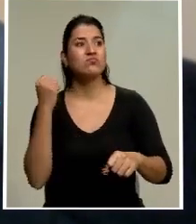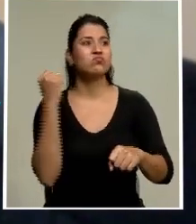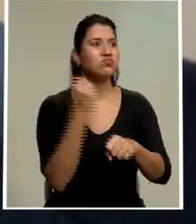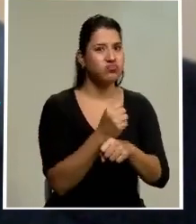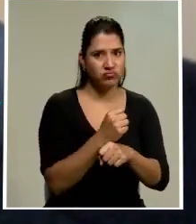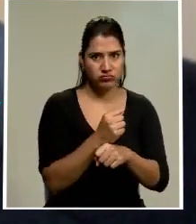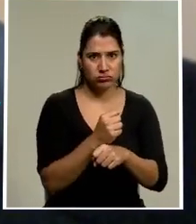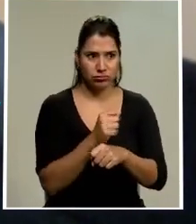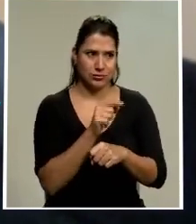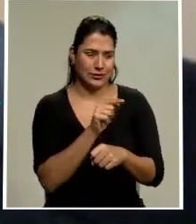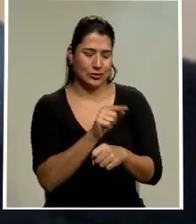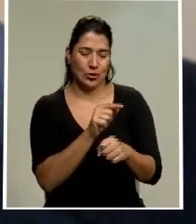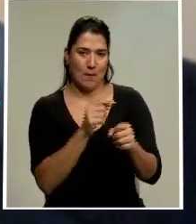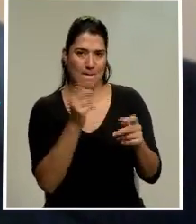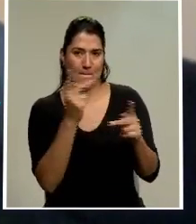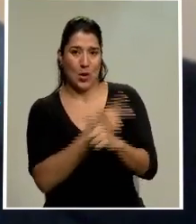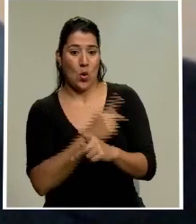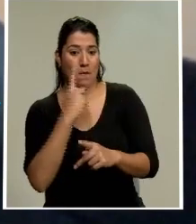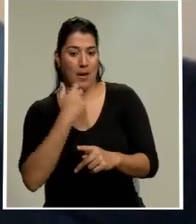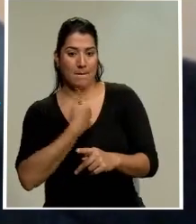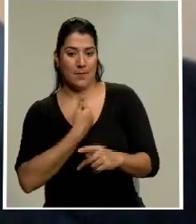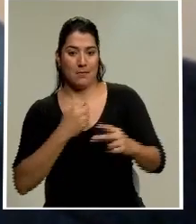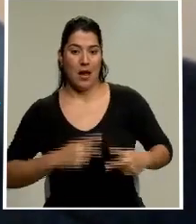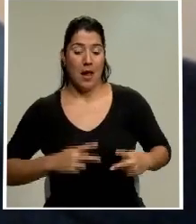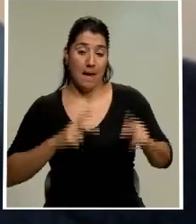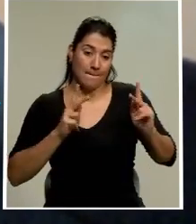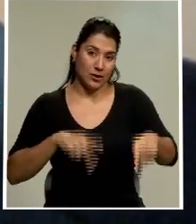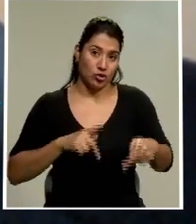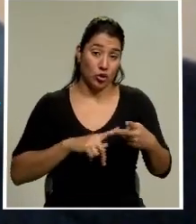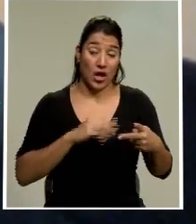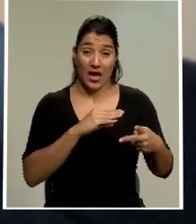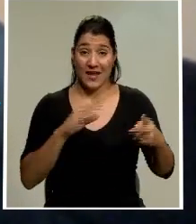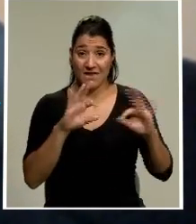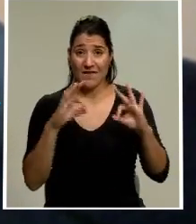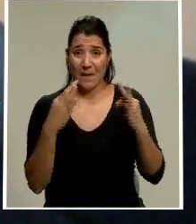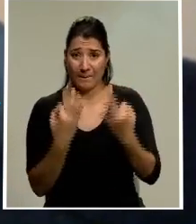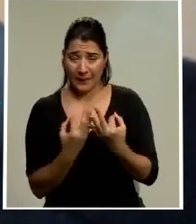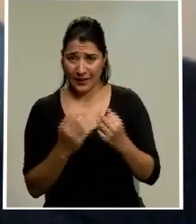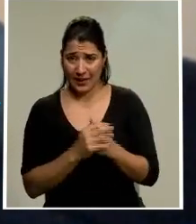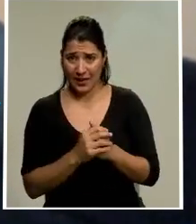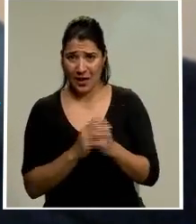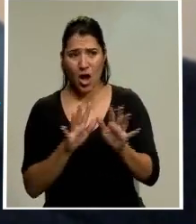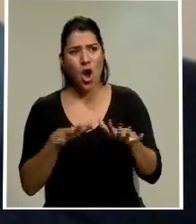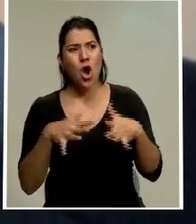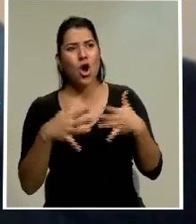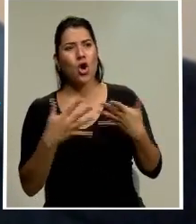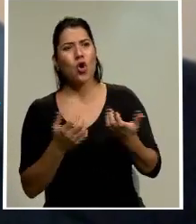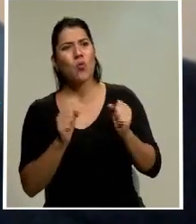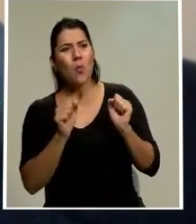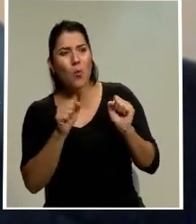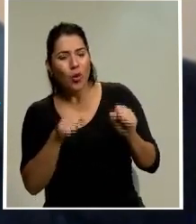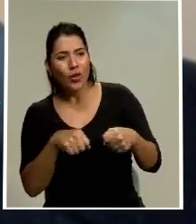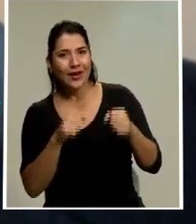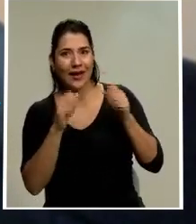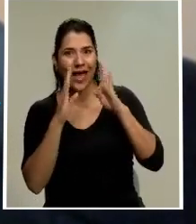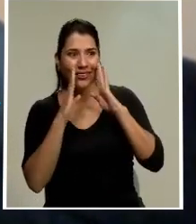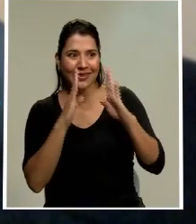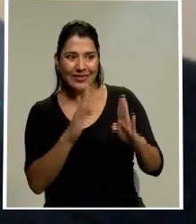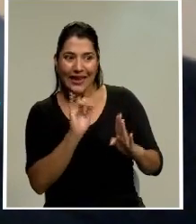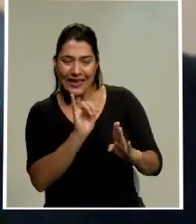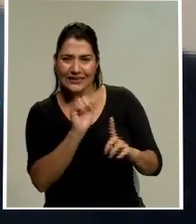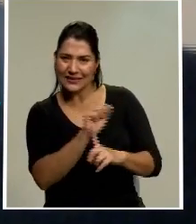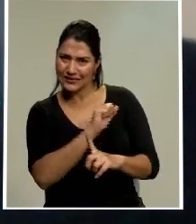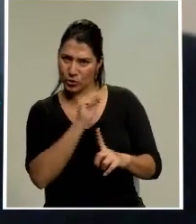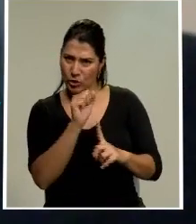familia. ¿Cómo administrar este daño desde el punto de vista jurídico?